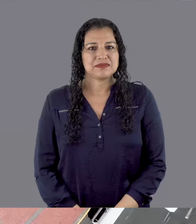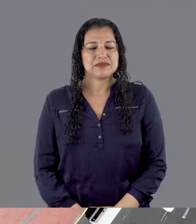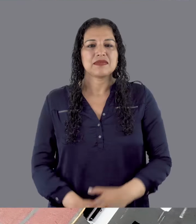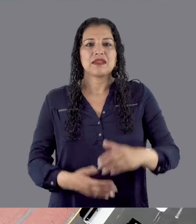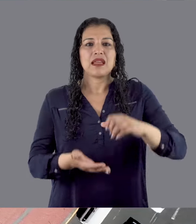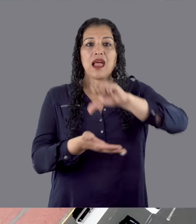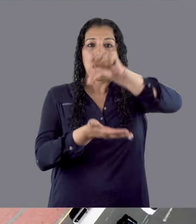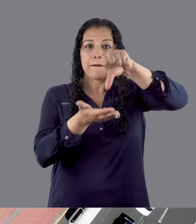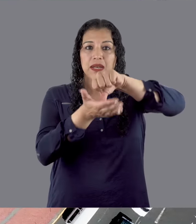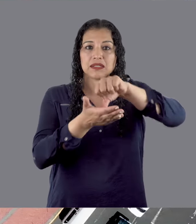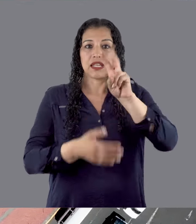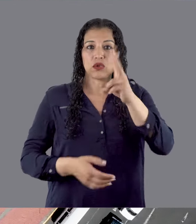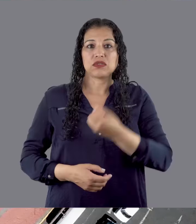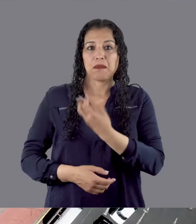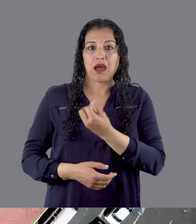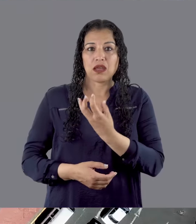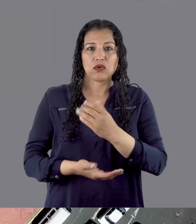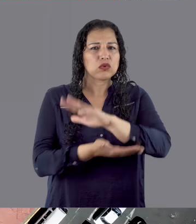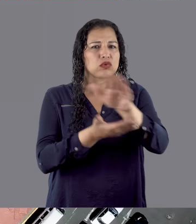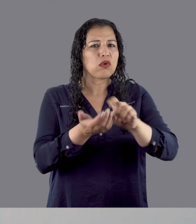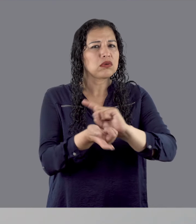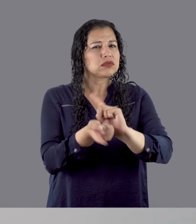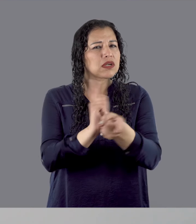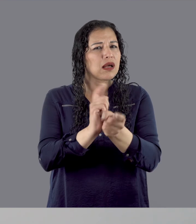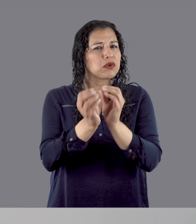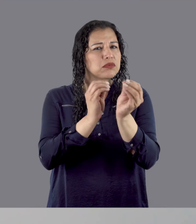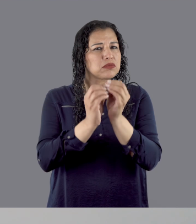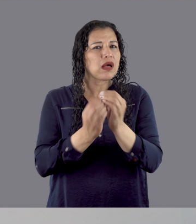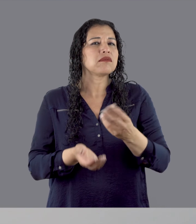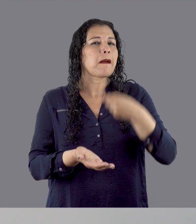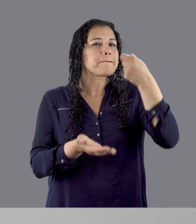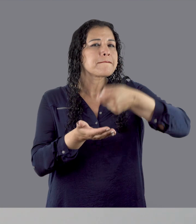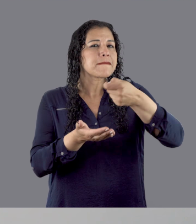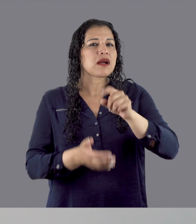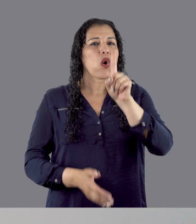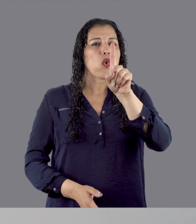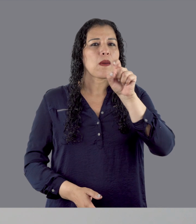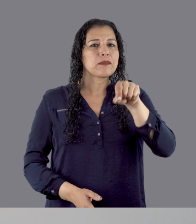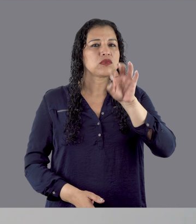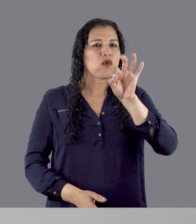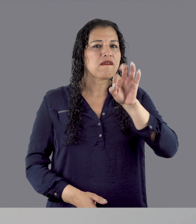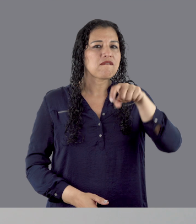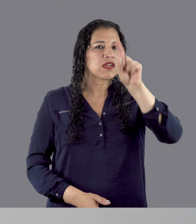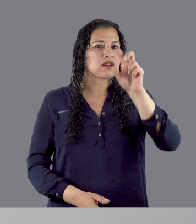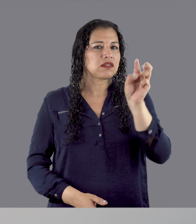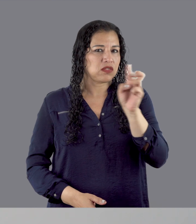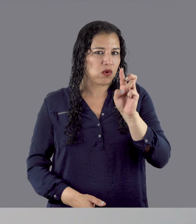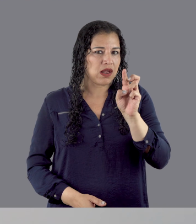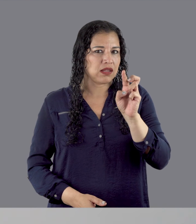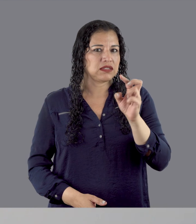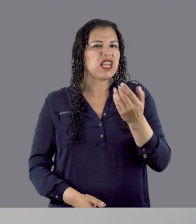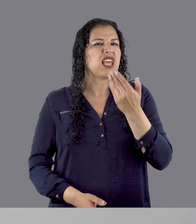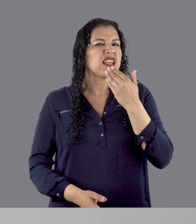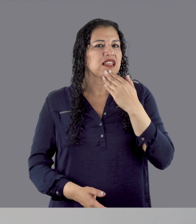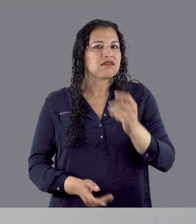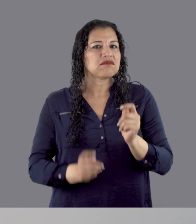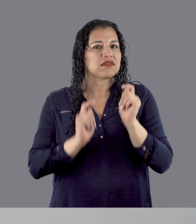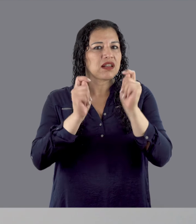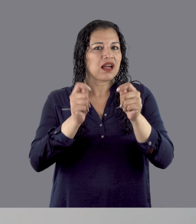La Plaza 2 de Mayo y su renovación costó 1.9 millones de dólares y se hizo gracias a una donación